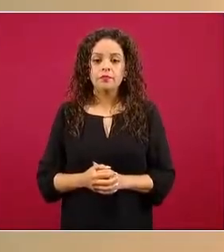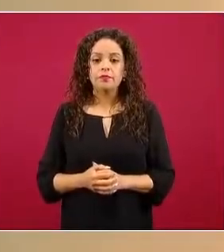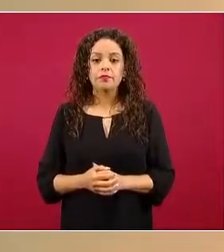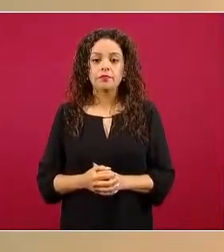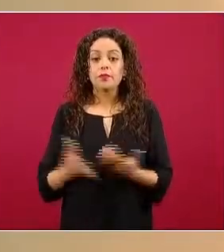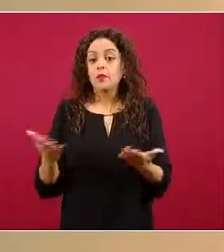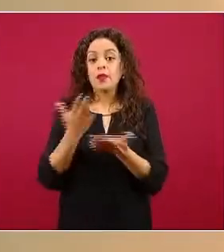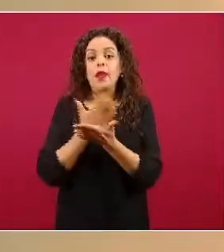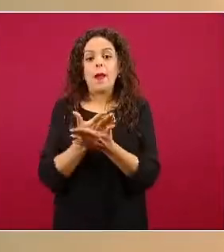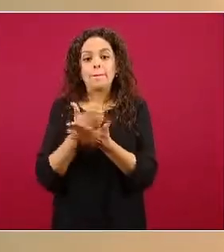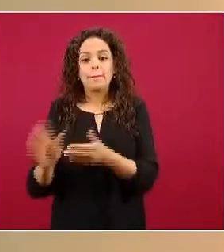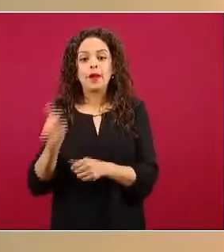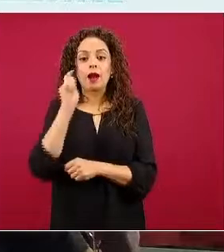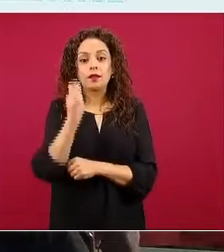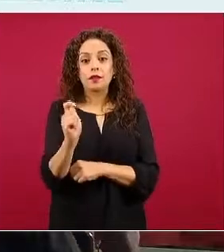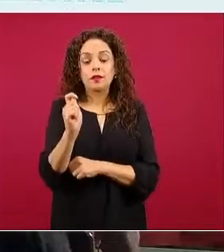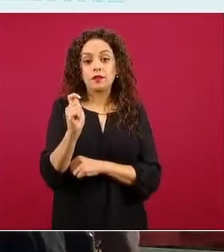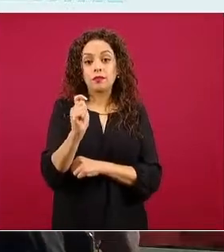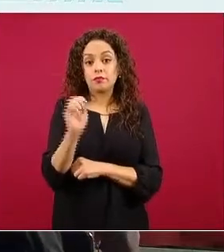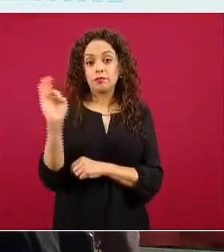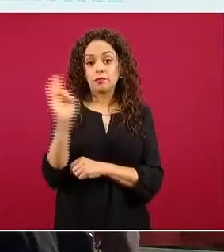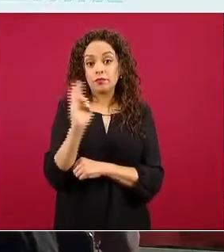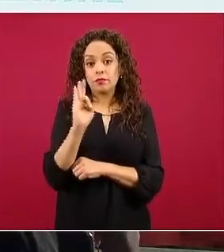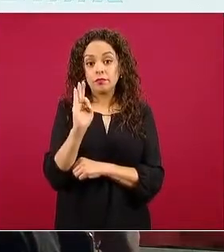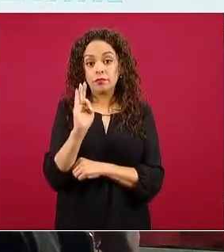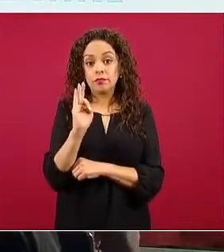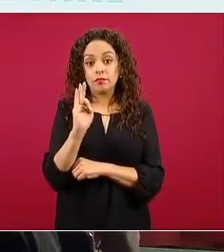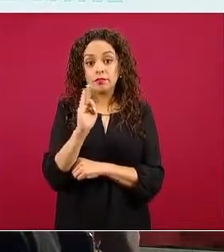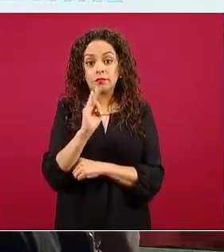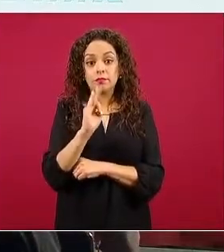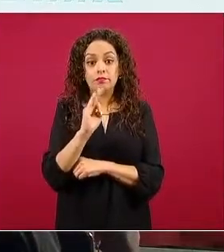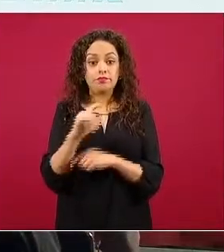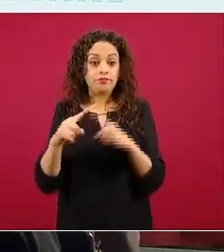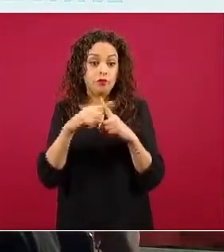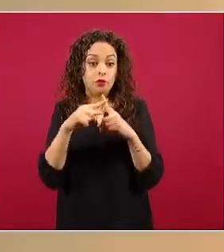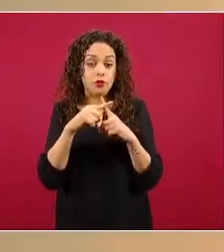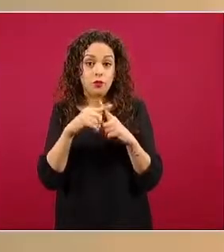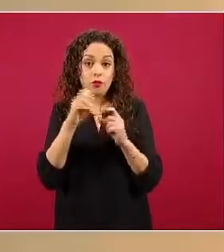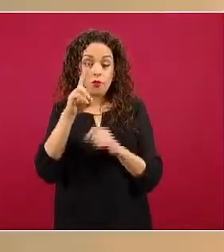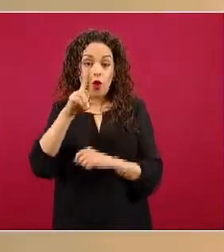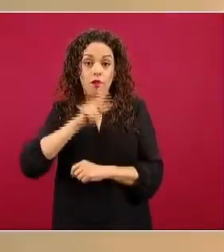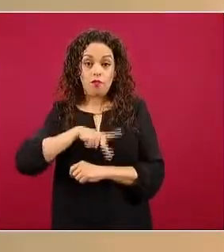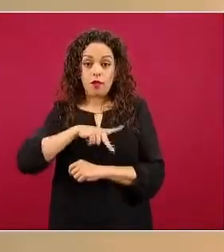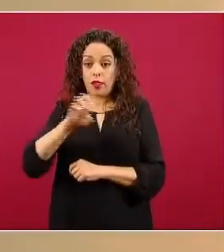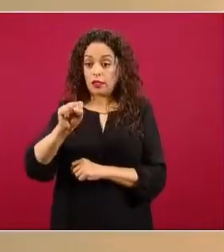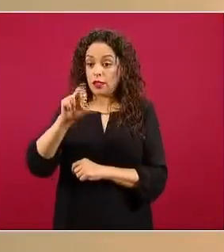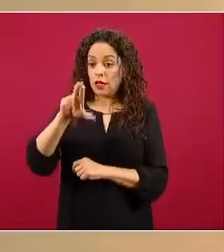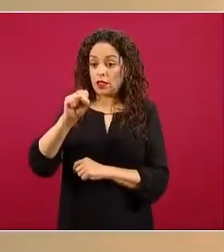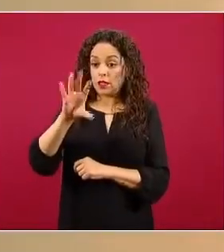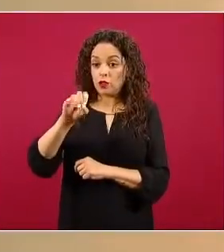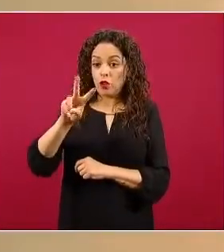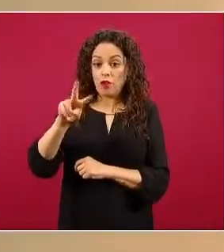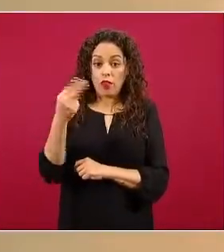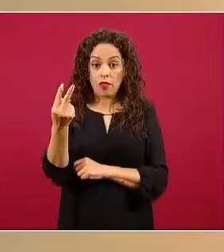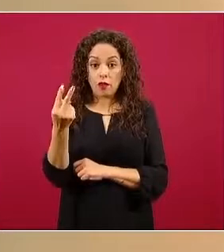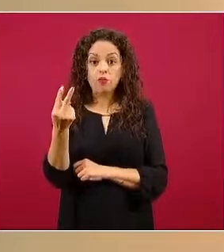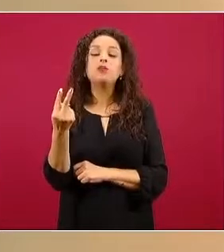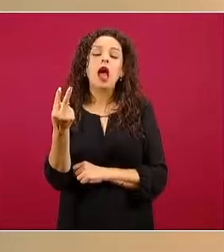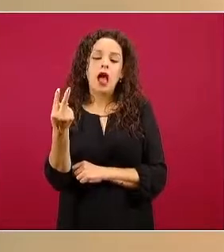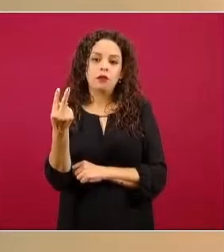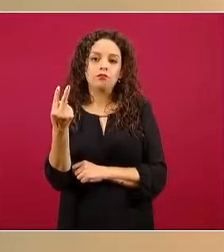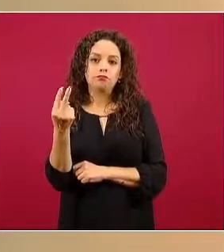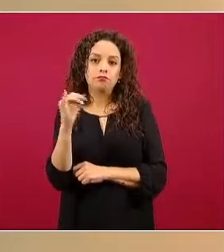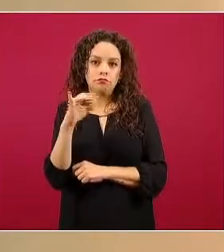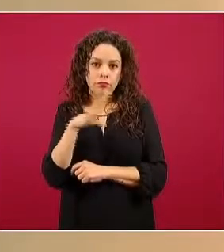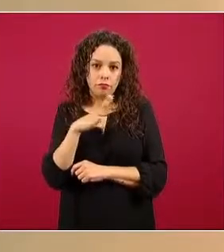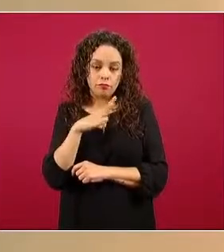una alta positividad al virus SARS-CoV-2 se puede tratar de este virus SARS-CoV-2, y que si viven con